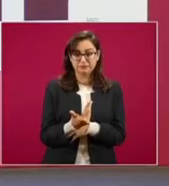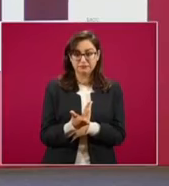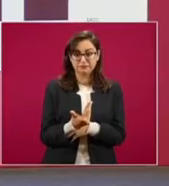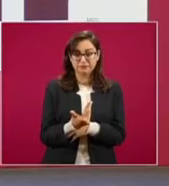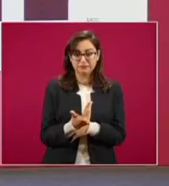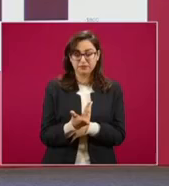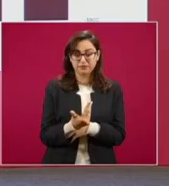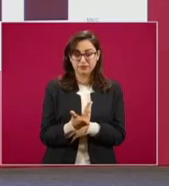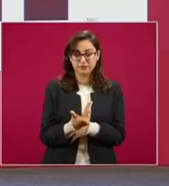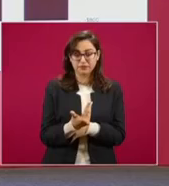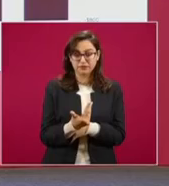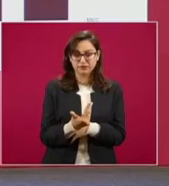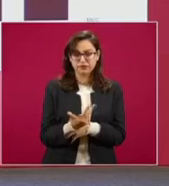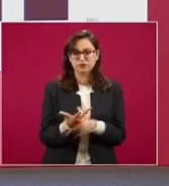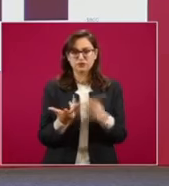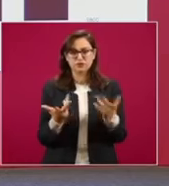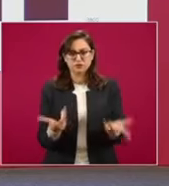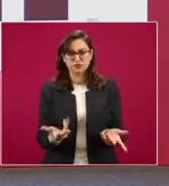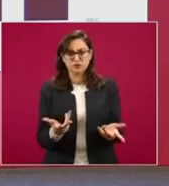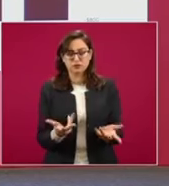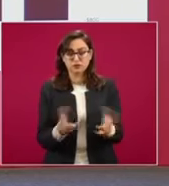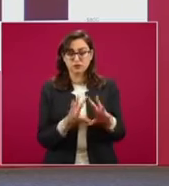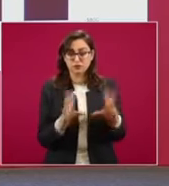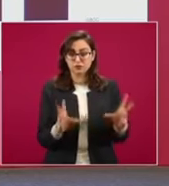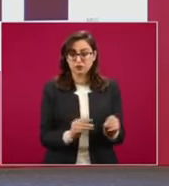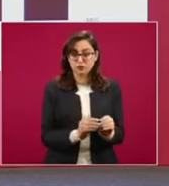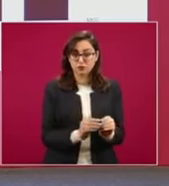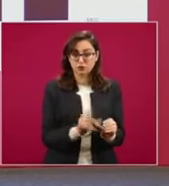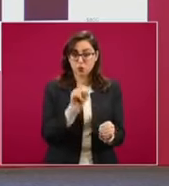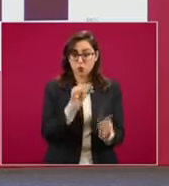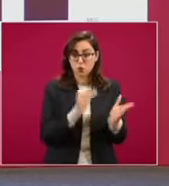no O sea que esto es un millón al